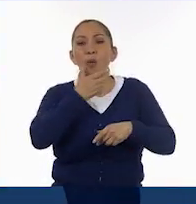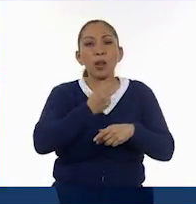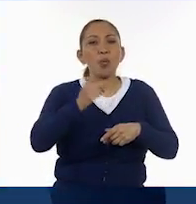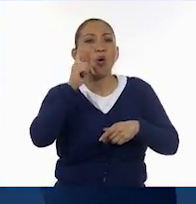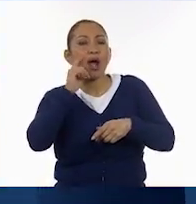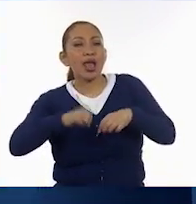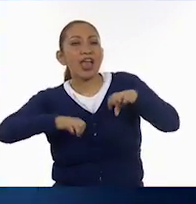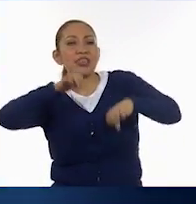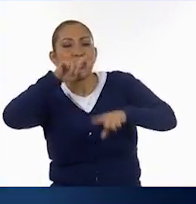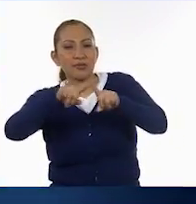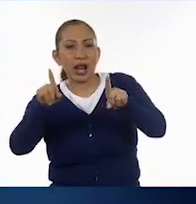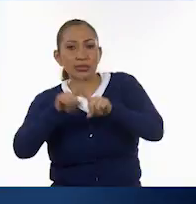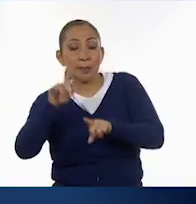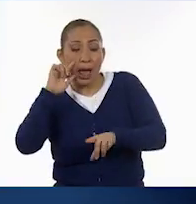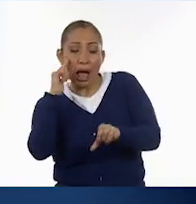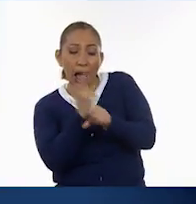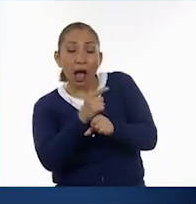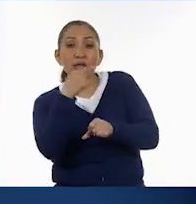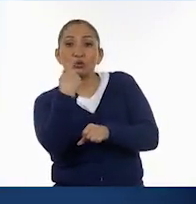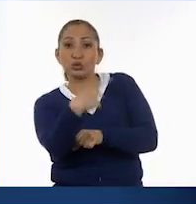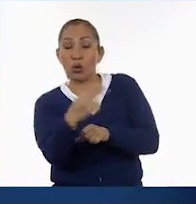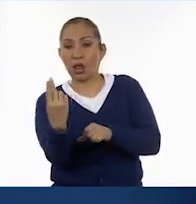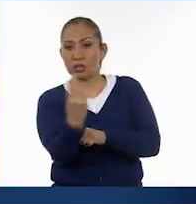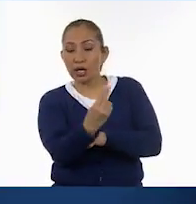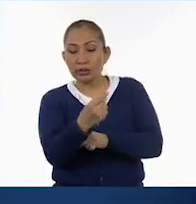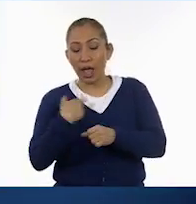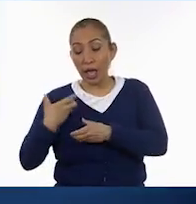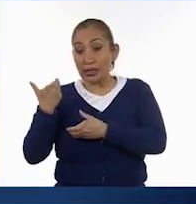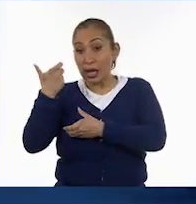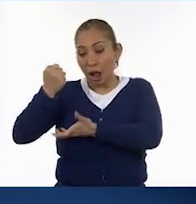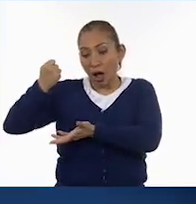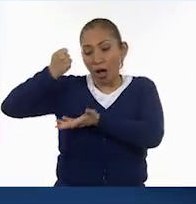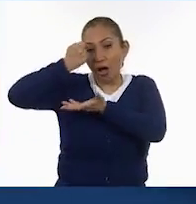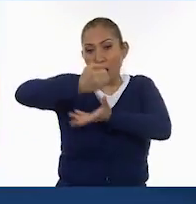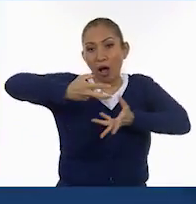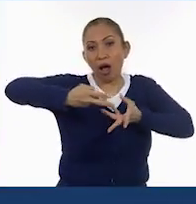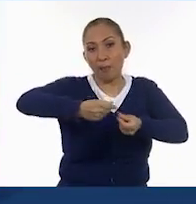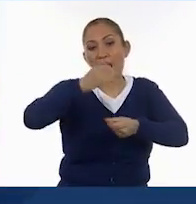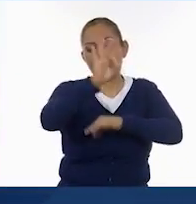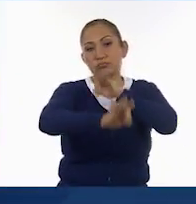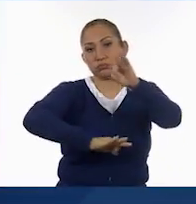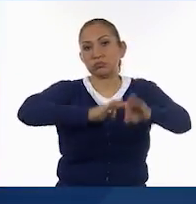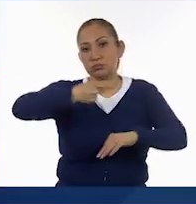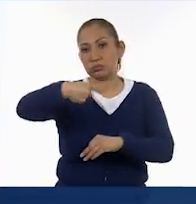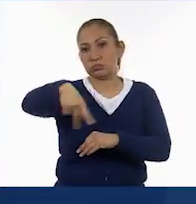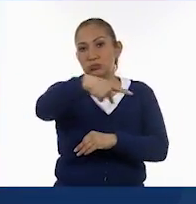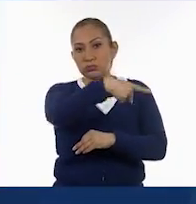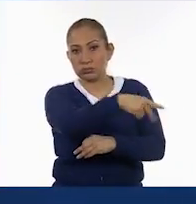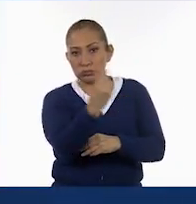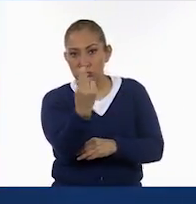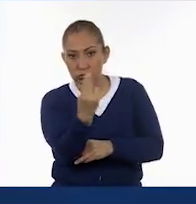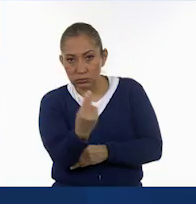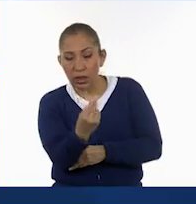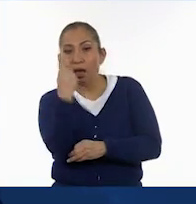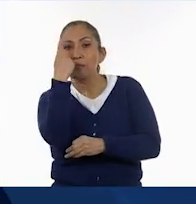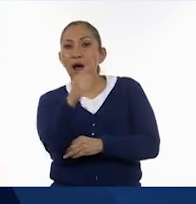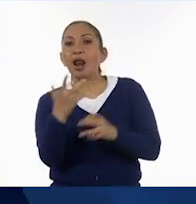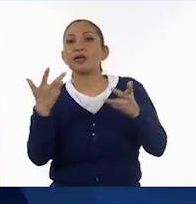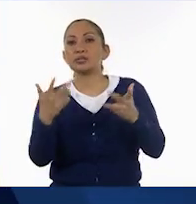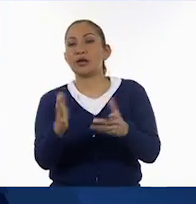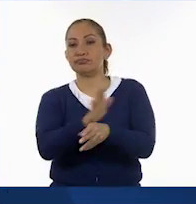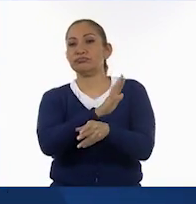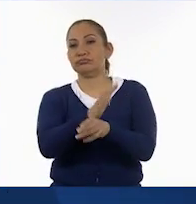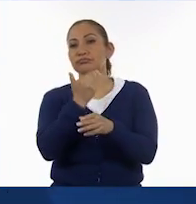el fin de identificar sus necesidades y destinar los recursos suficientes para satisfacerlas, es decir, para lograr